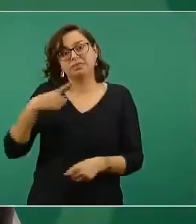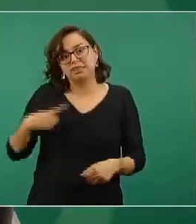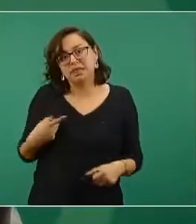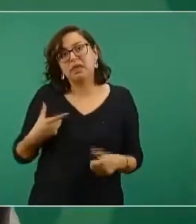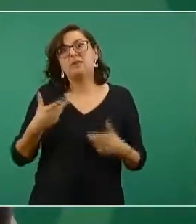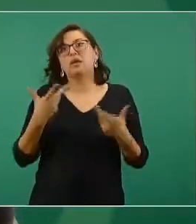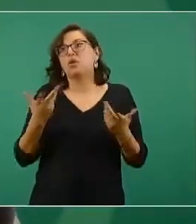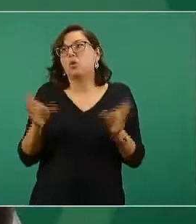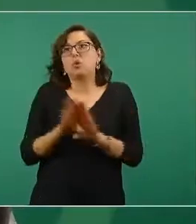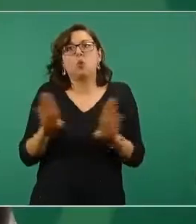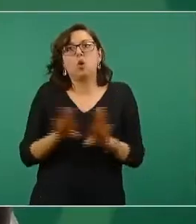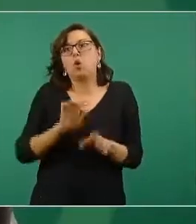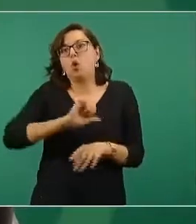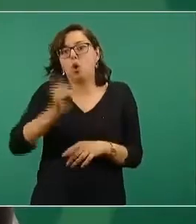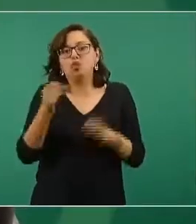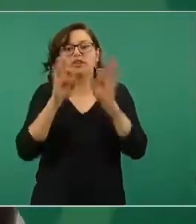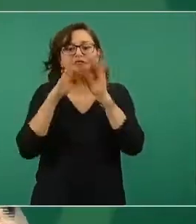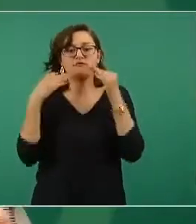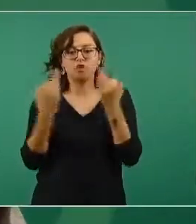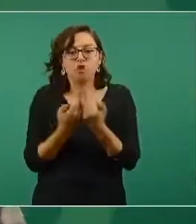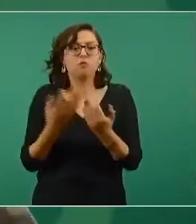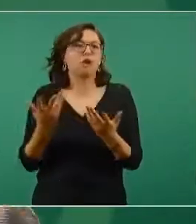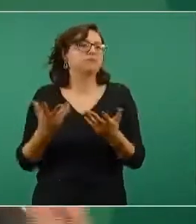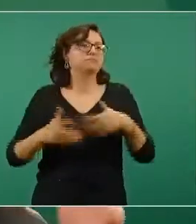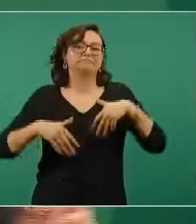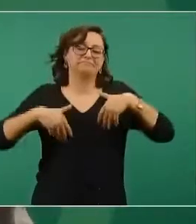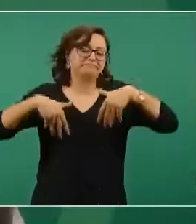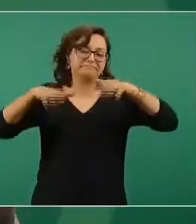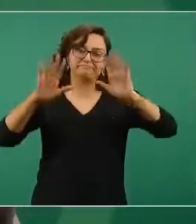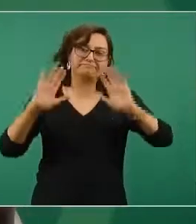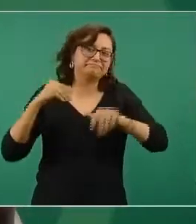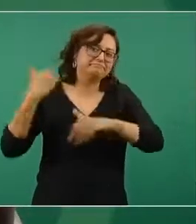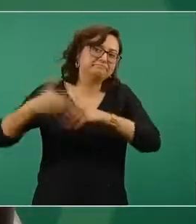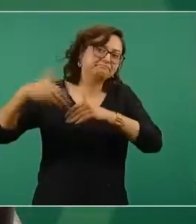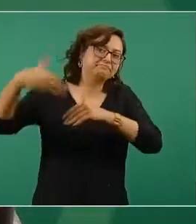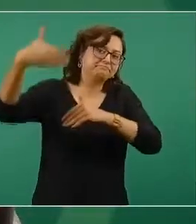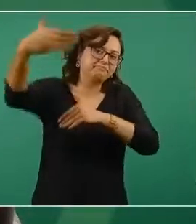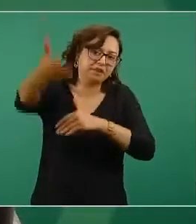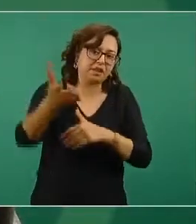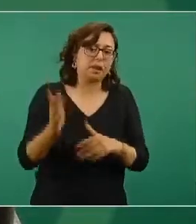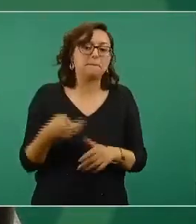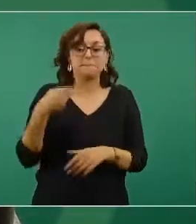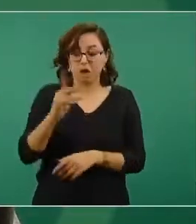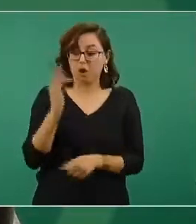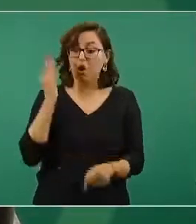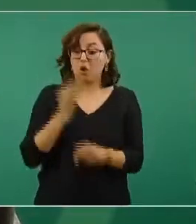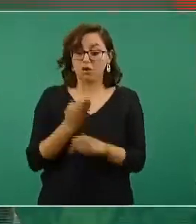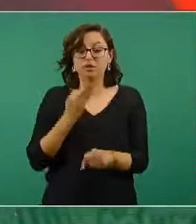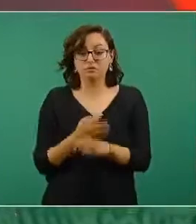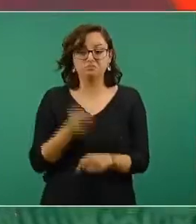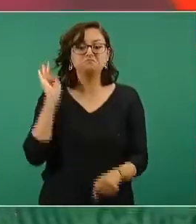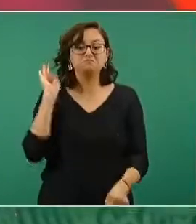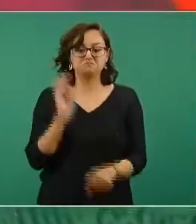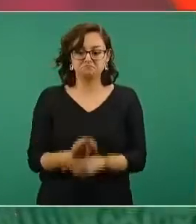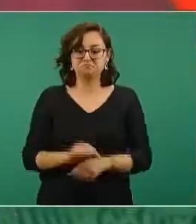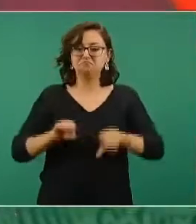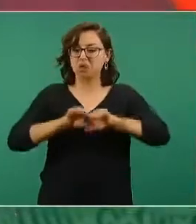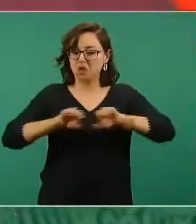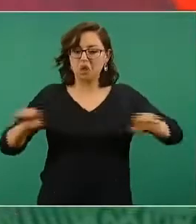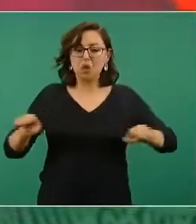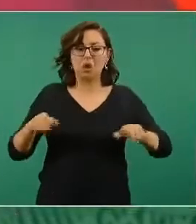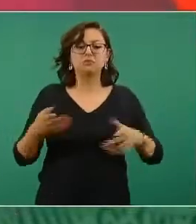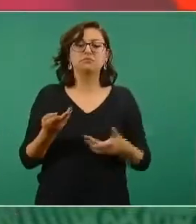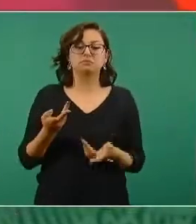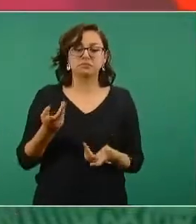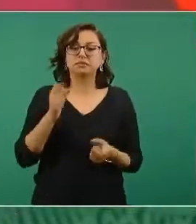para refuerzos o para revacunaciones, ¿no? Pues es el esquema general, pero ahora puedo decir que son eficaces, equivalentes, y que son eficaces